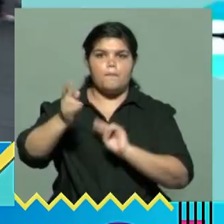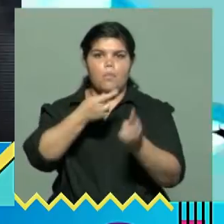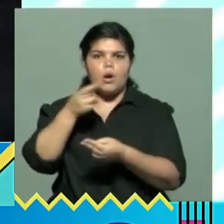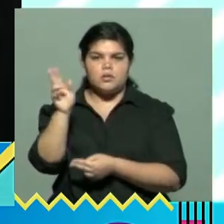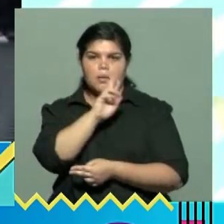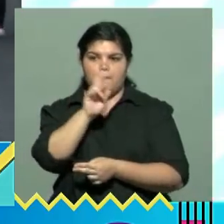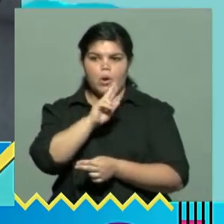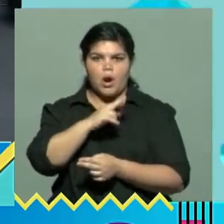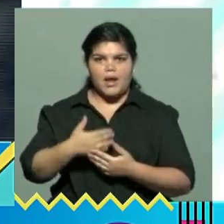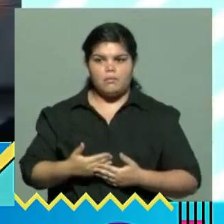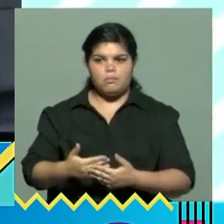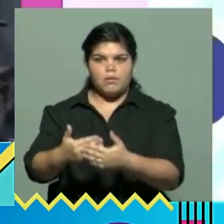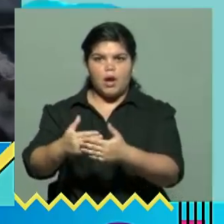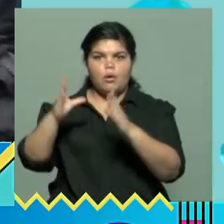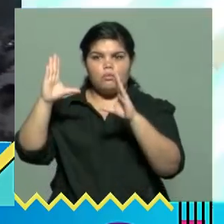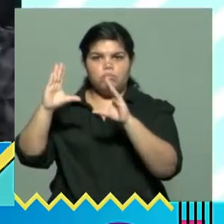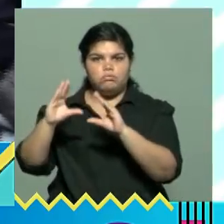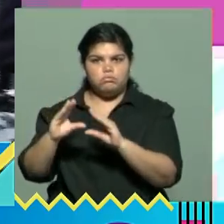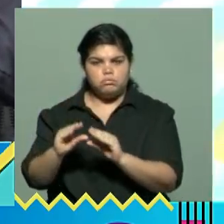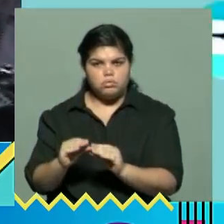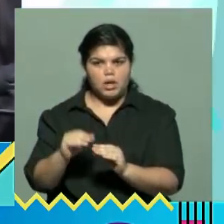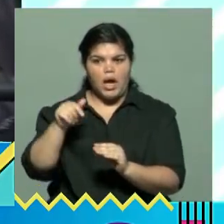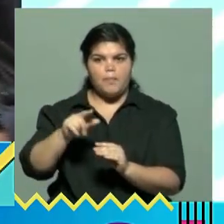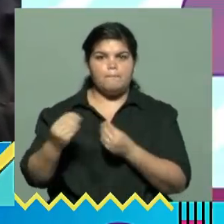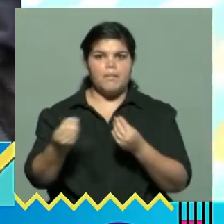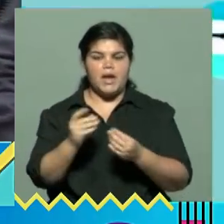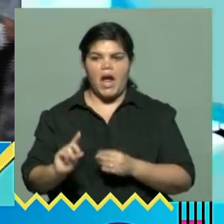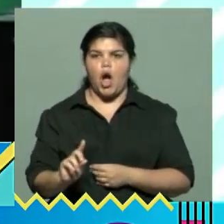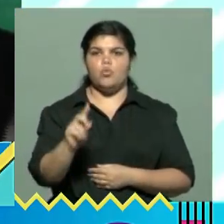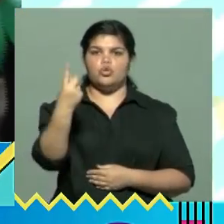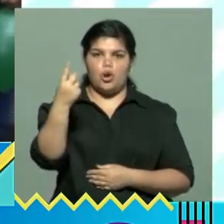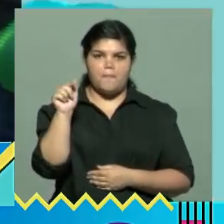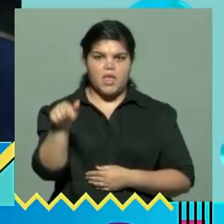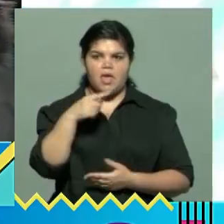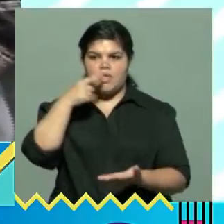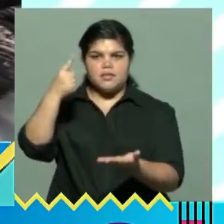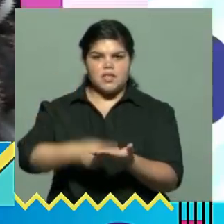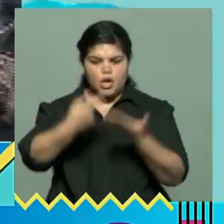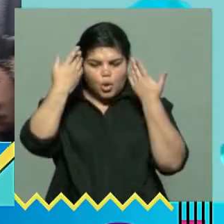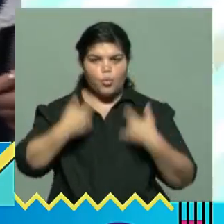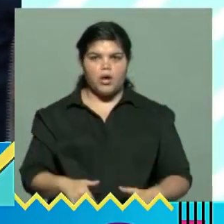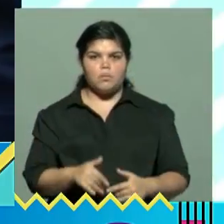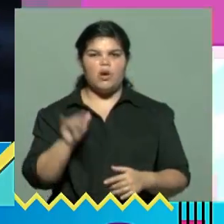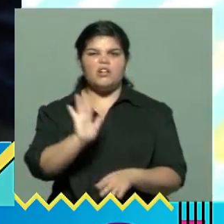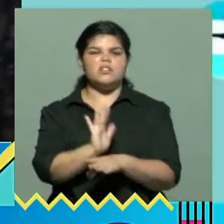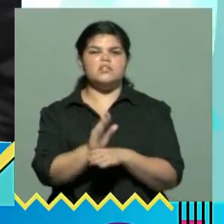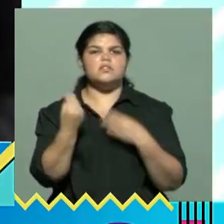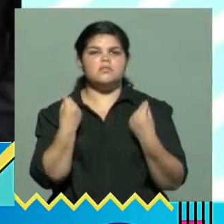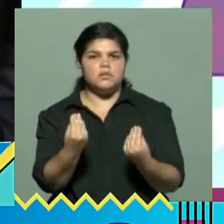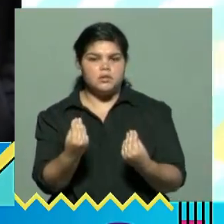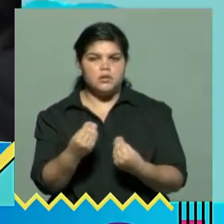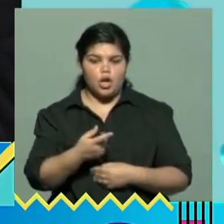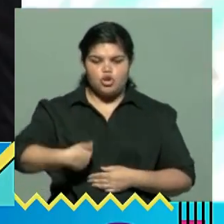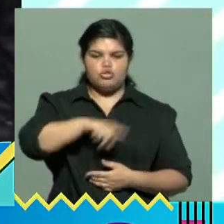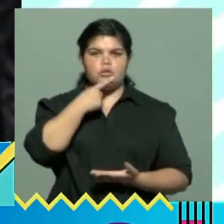mujeres gestantes, hacia la autonomía de nuestro cuerpo, en el sentido de que nosotras podemos